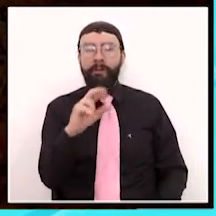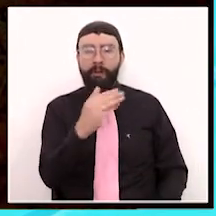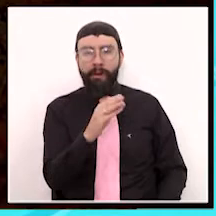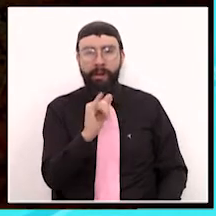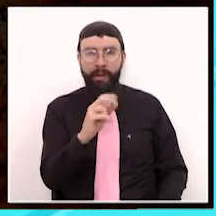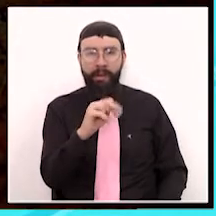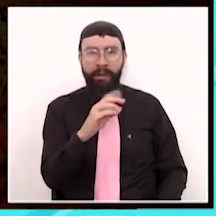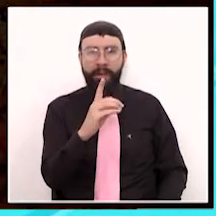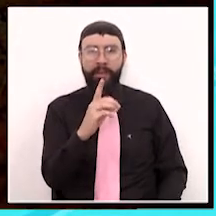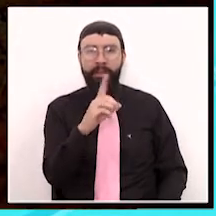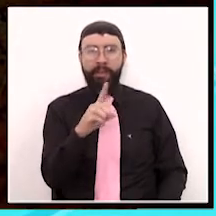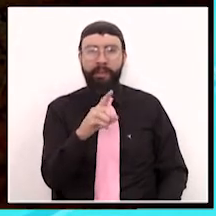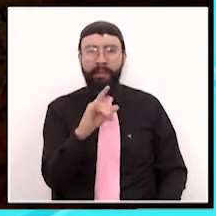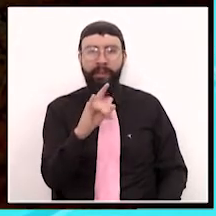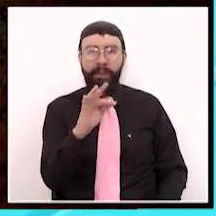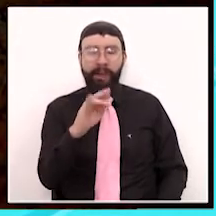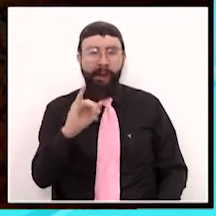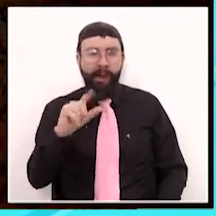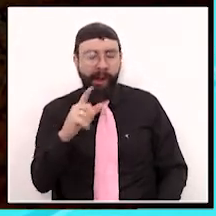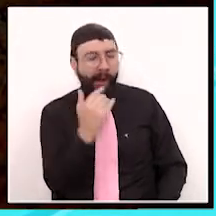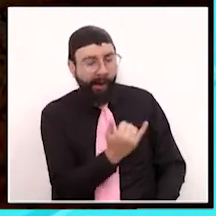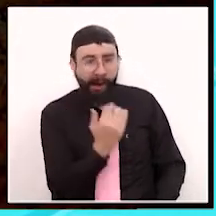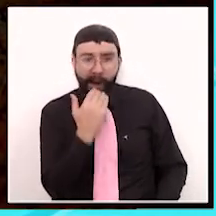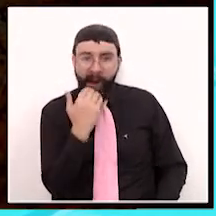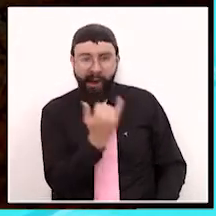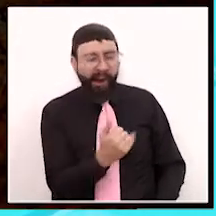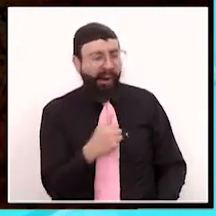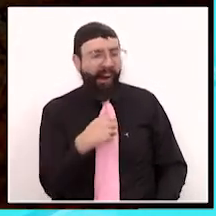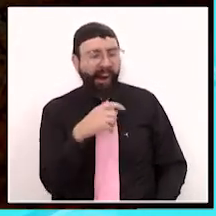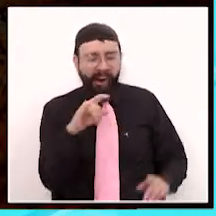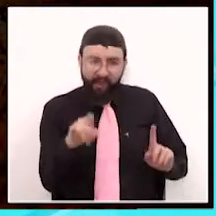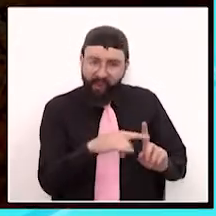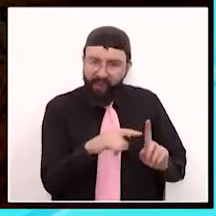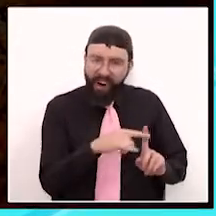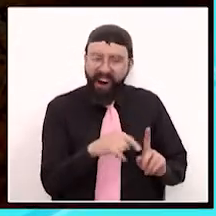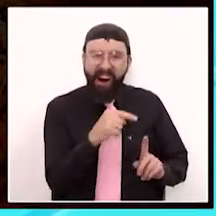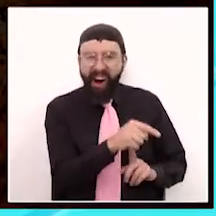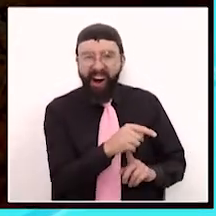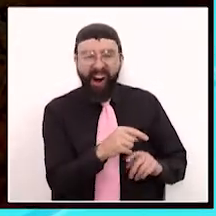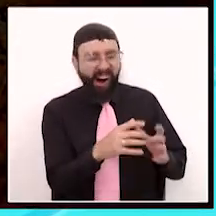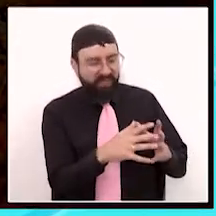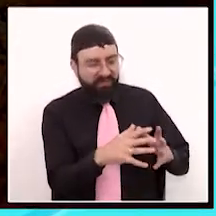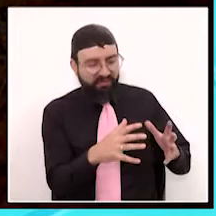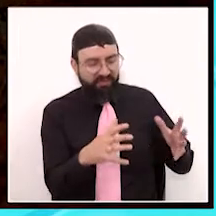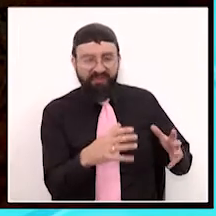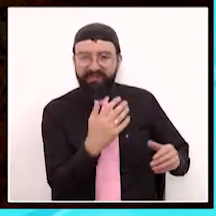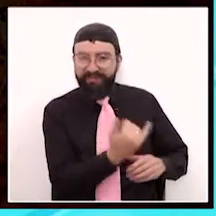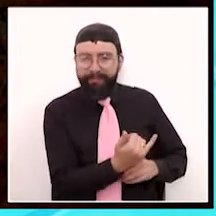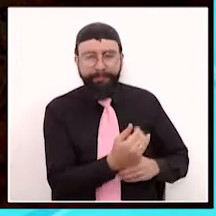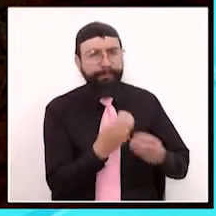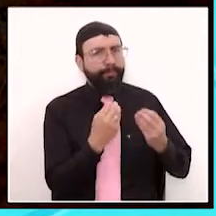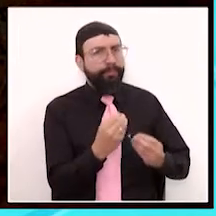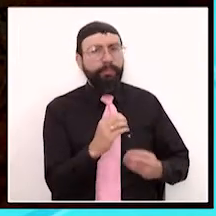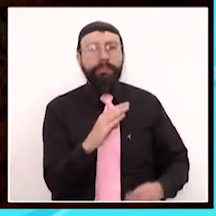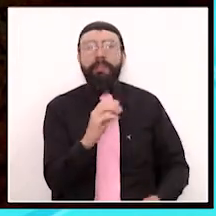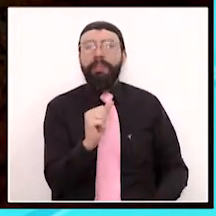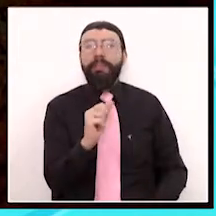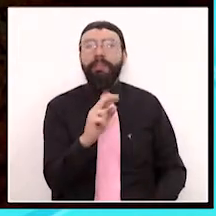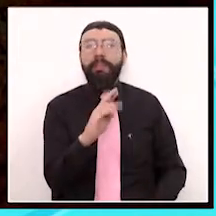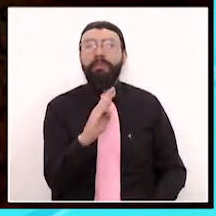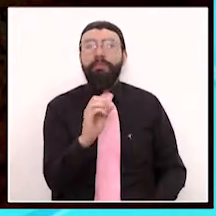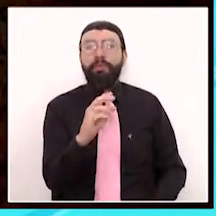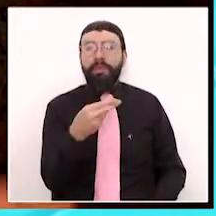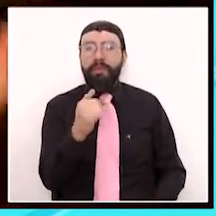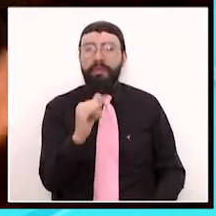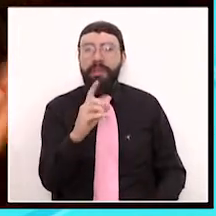panes finalmente concentran demasiado, aparte de concentrar el gluten, concentran muchísimos carbohidratos simples y refinados